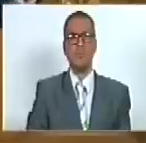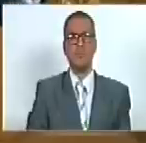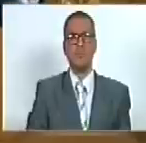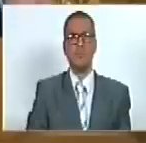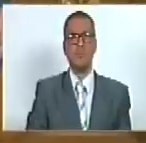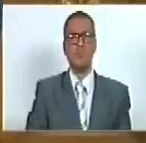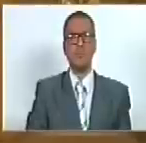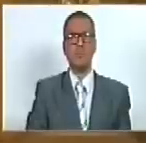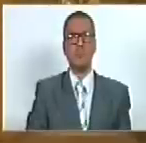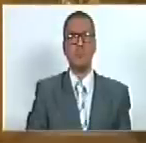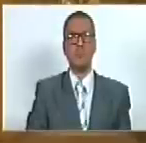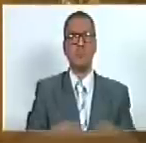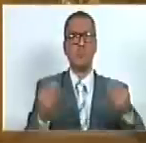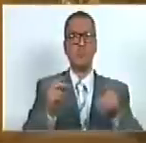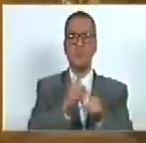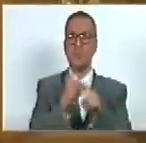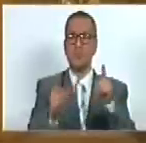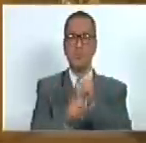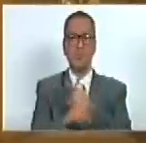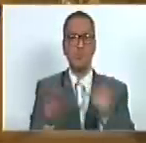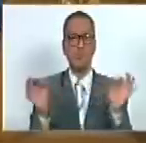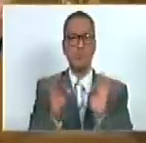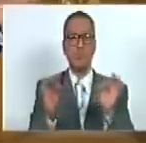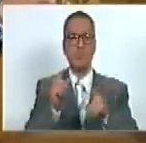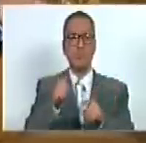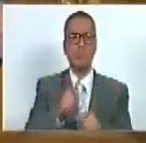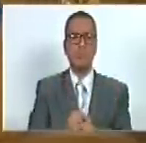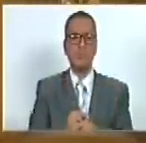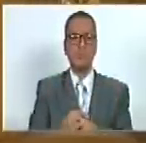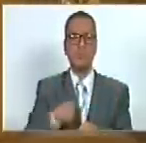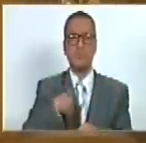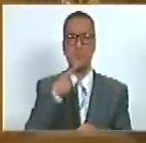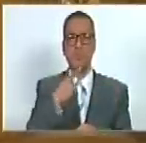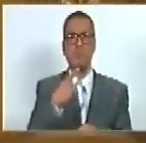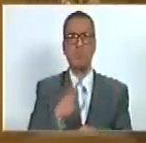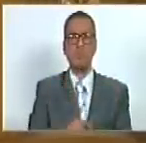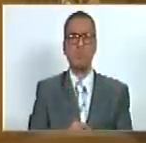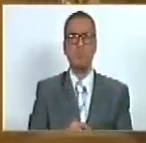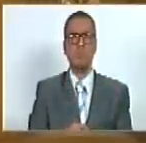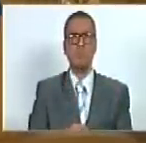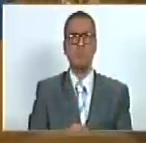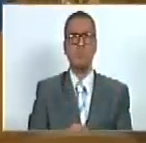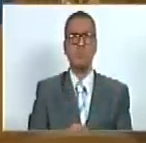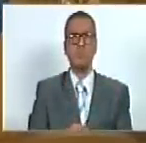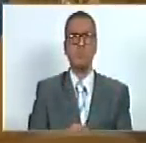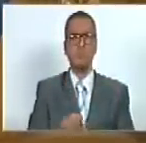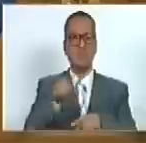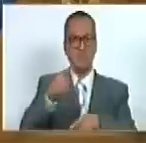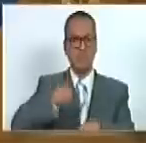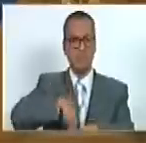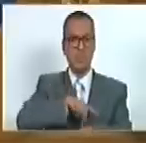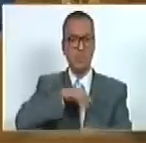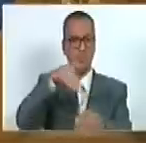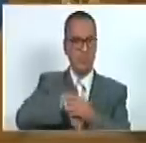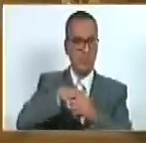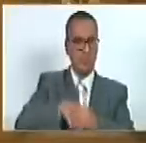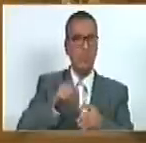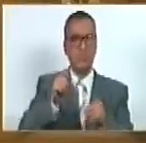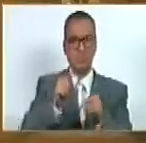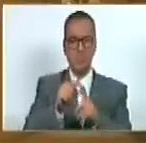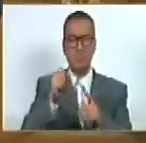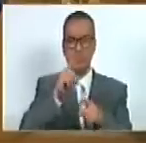Sin darle muchas vueltas, señalamos aquí que vamos a votar